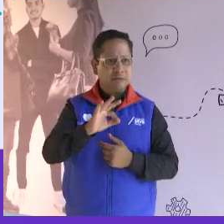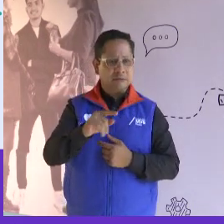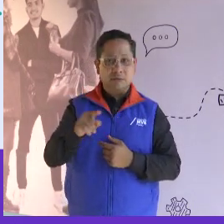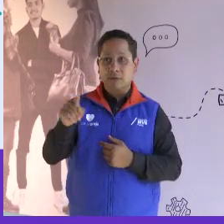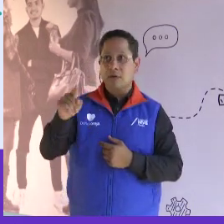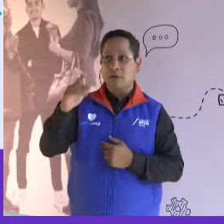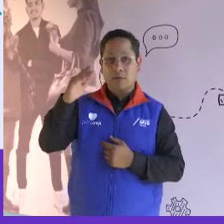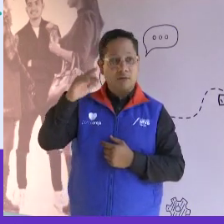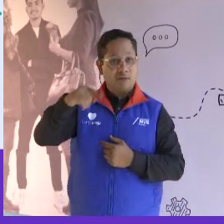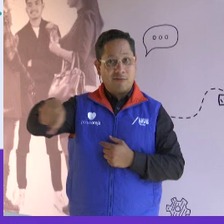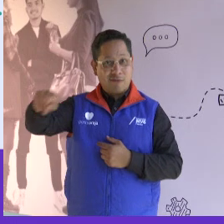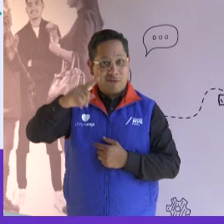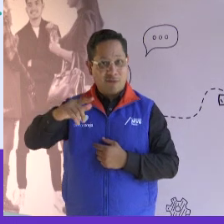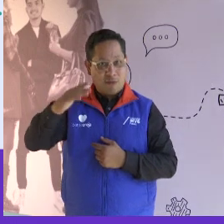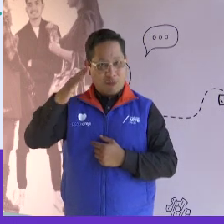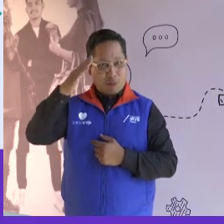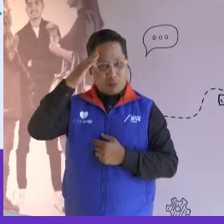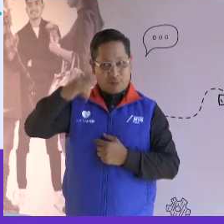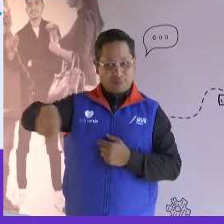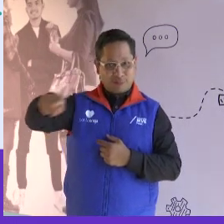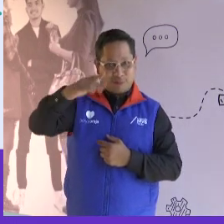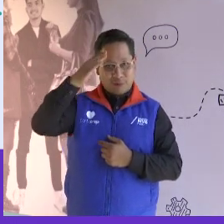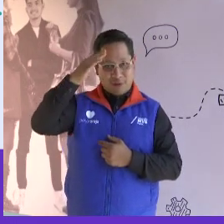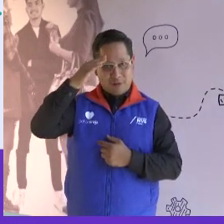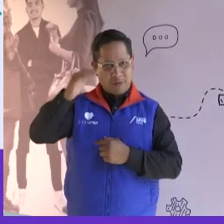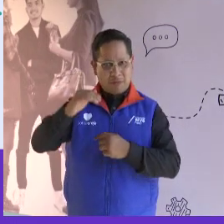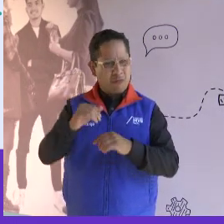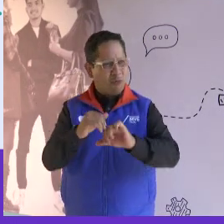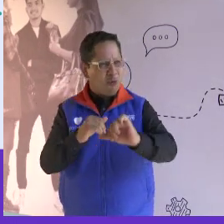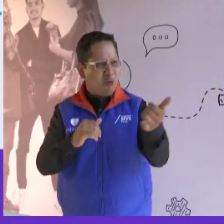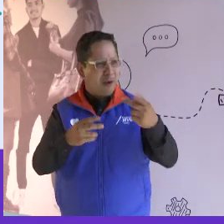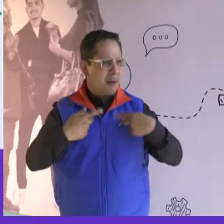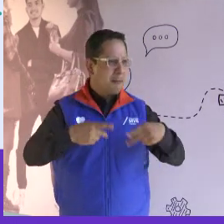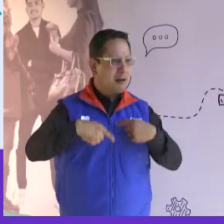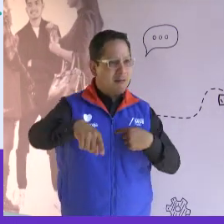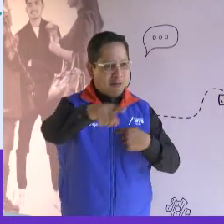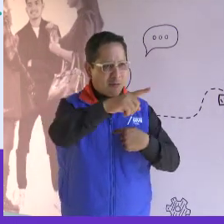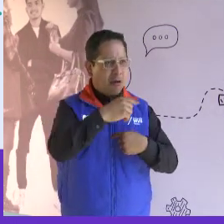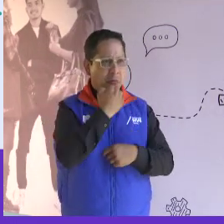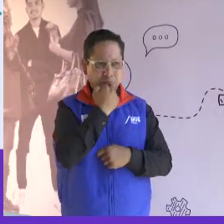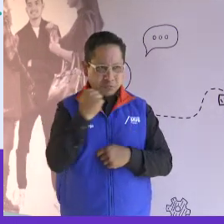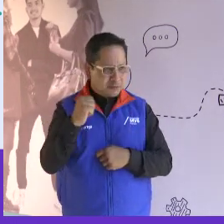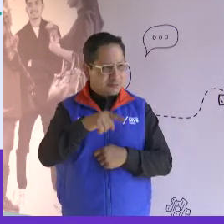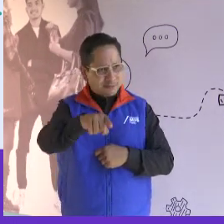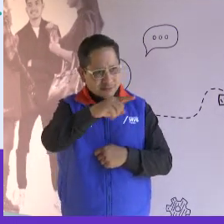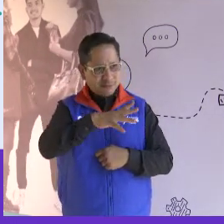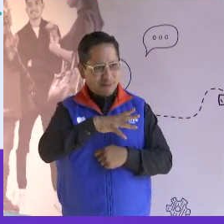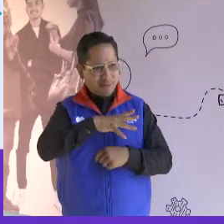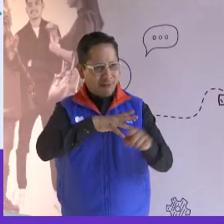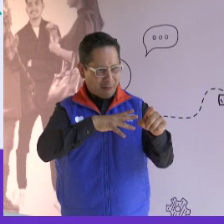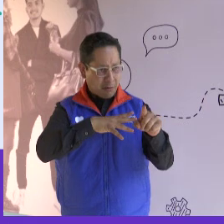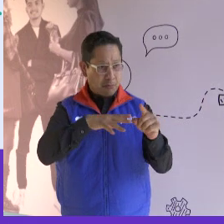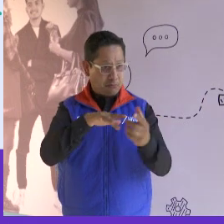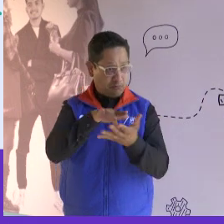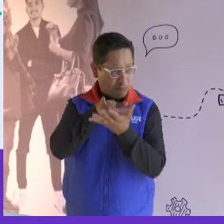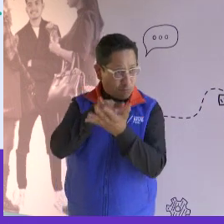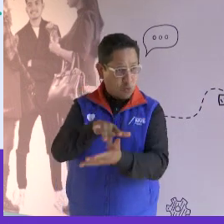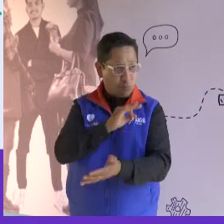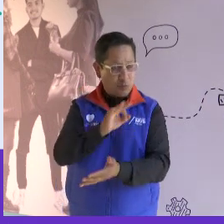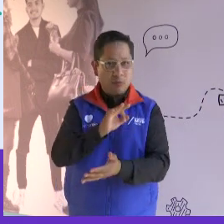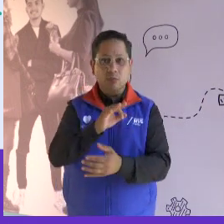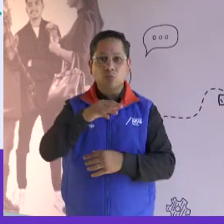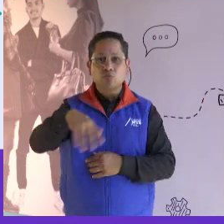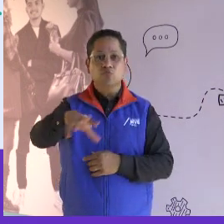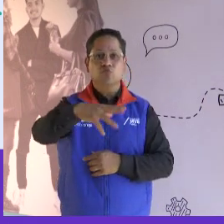cabezas, sino a los funcionarios. Y hay mucho más gente convencida de la relevancia de la participación ciudadana de lo